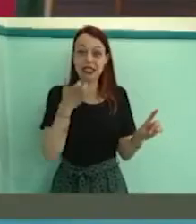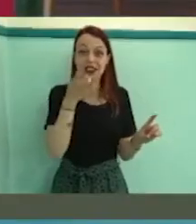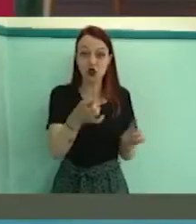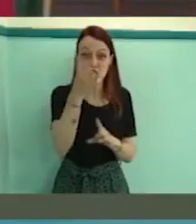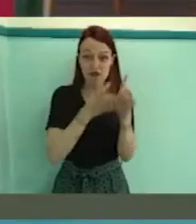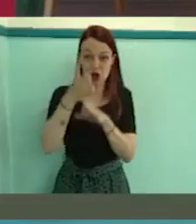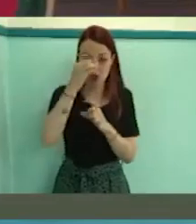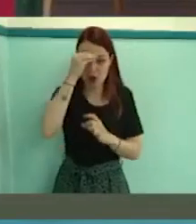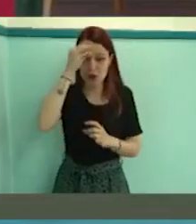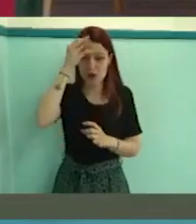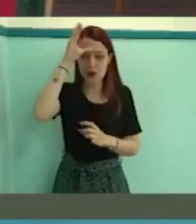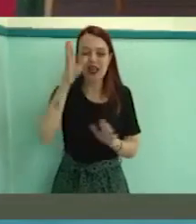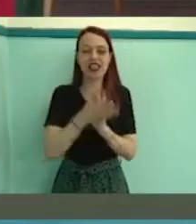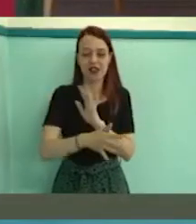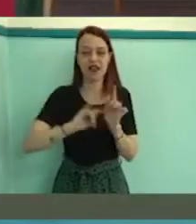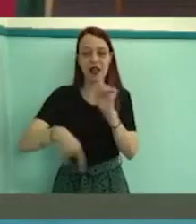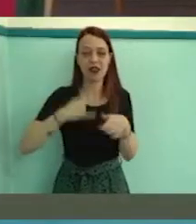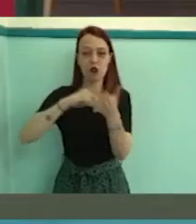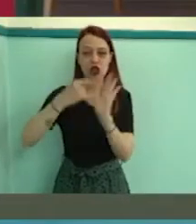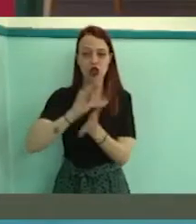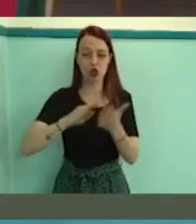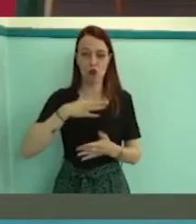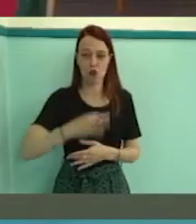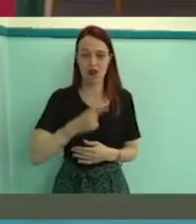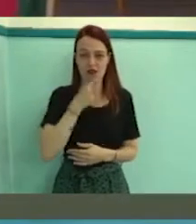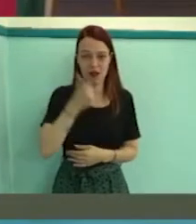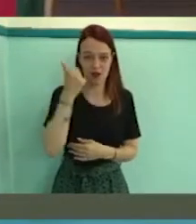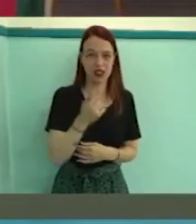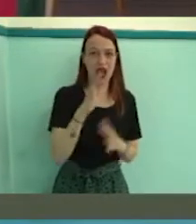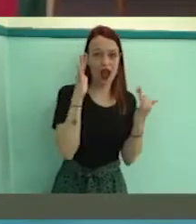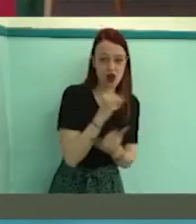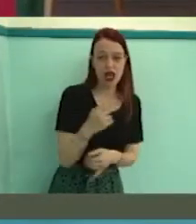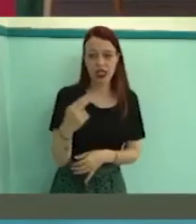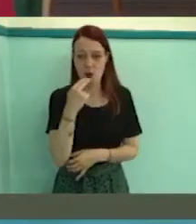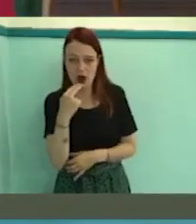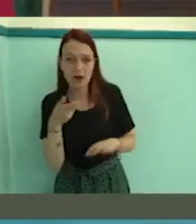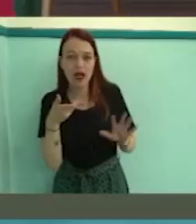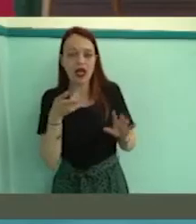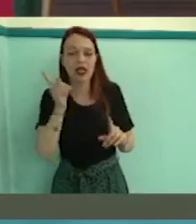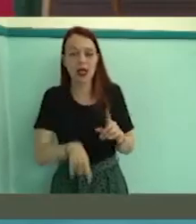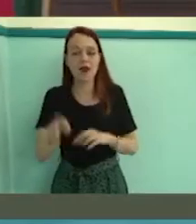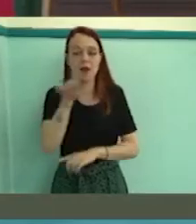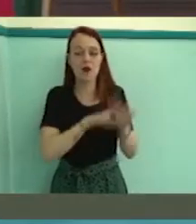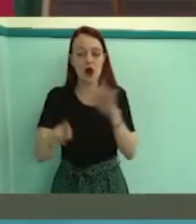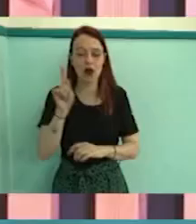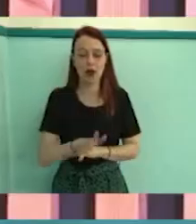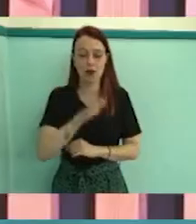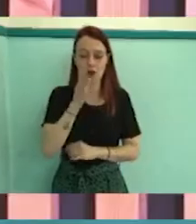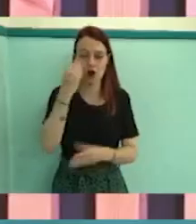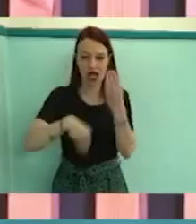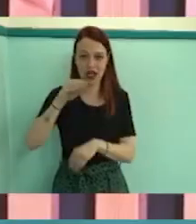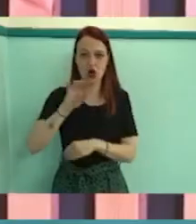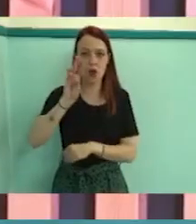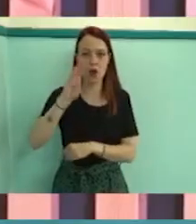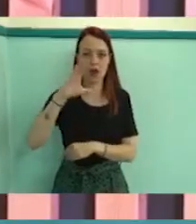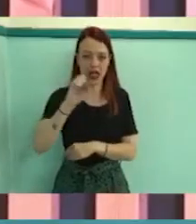podamos ponerle remedio tenemos la anorexia y la bulimia tenemos el trastorno por atracón tenemos la pica que es la gesta de sustancias no nutritivas